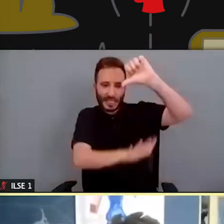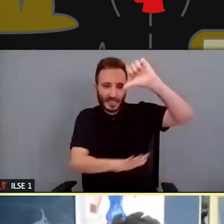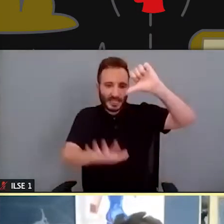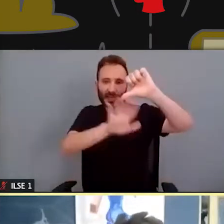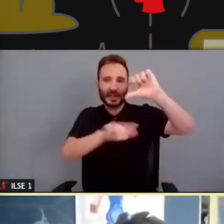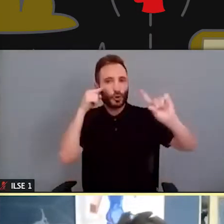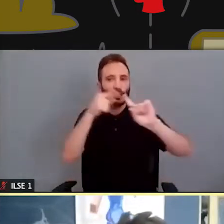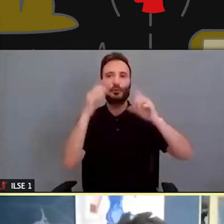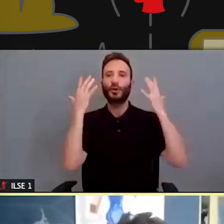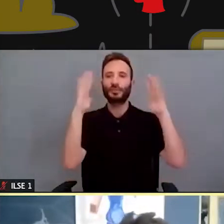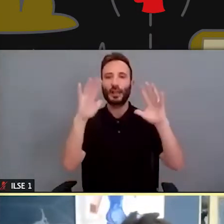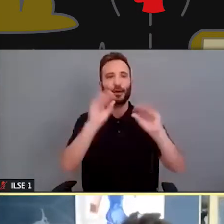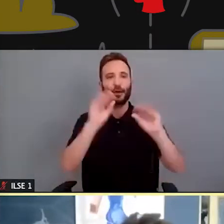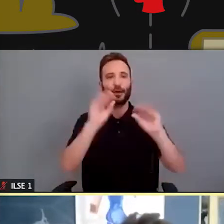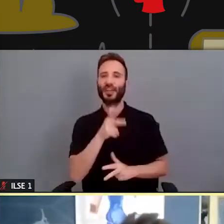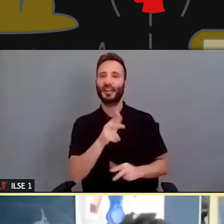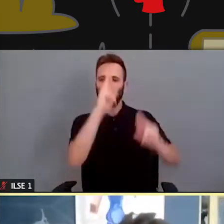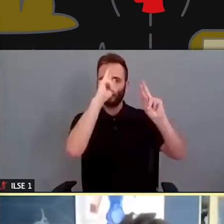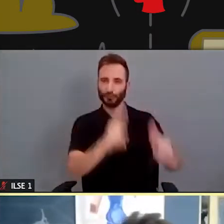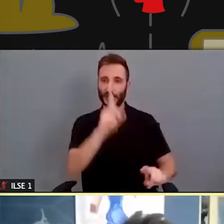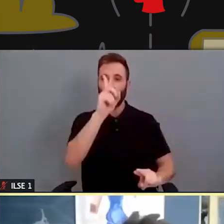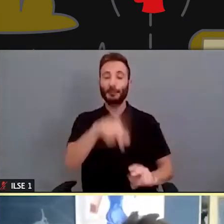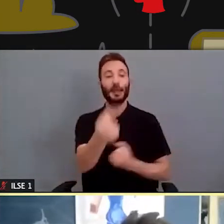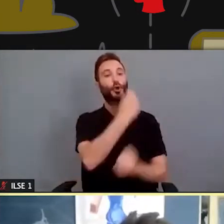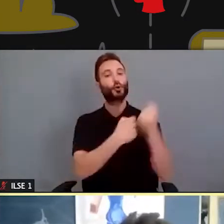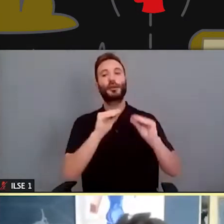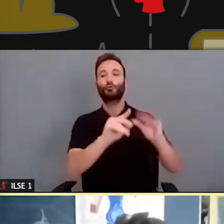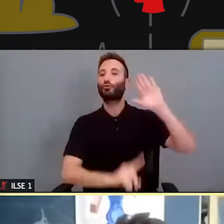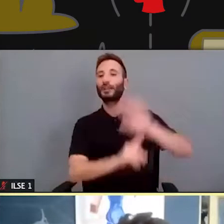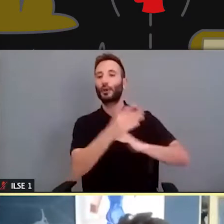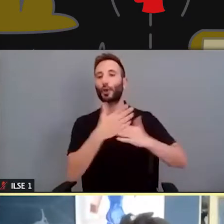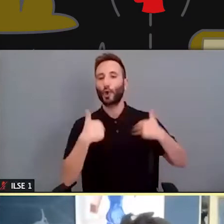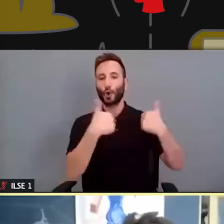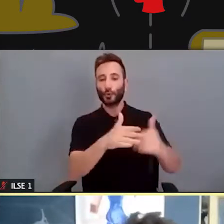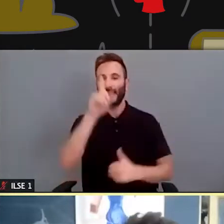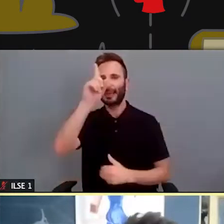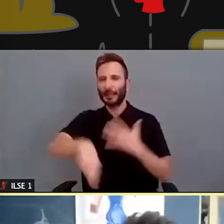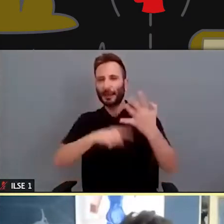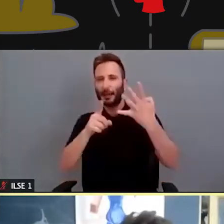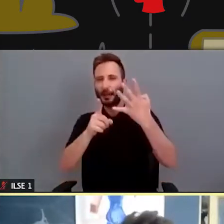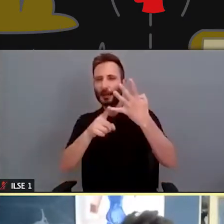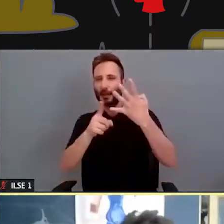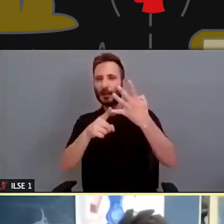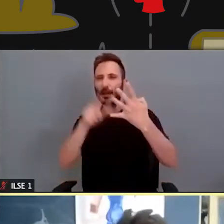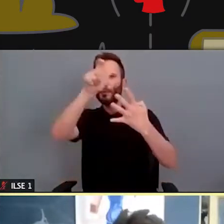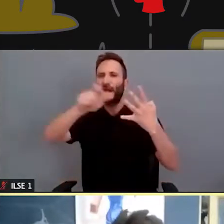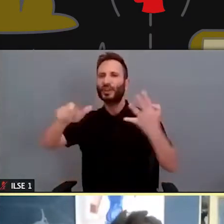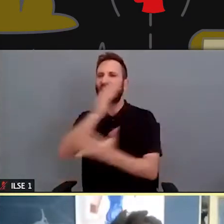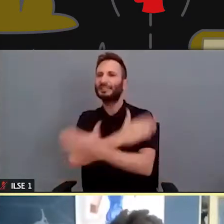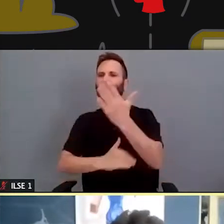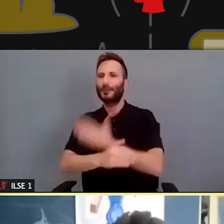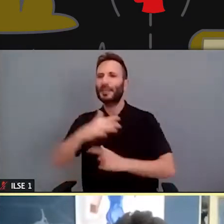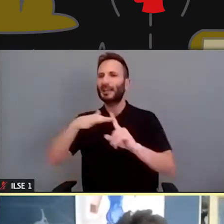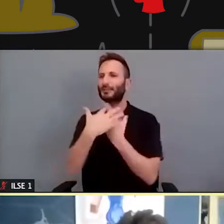respetar sus derechos y desarrollo económico como ellos quieran. Y al final, claramente, qué pasa con las personas con discapacidad que son a